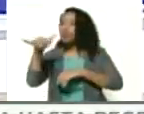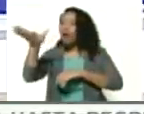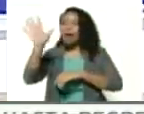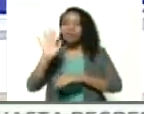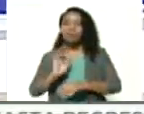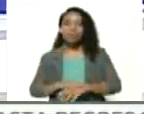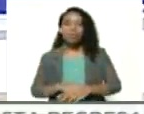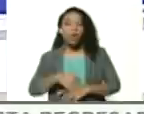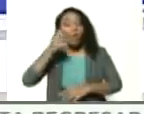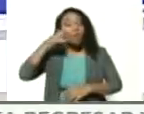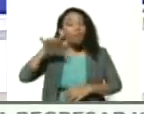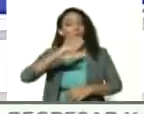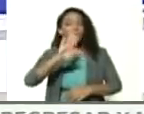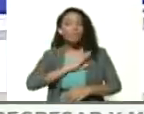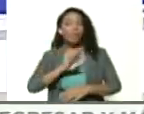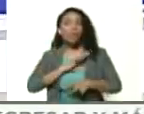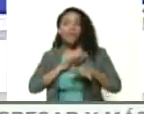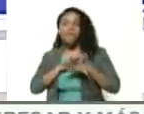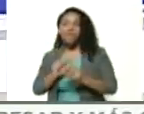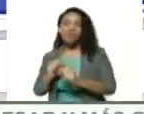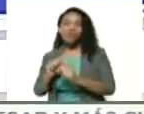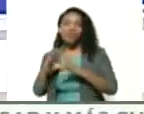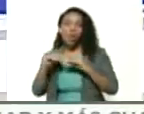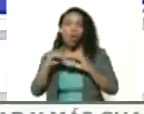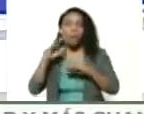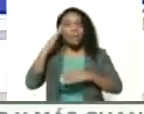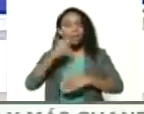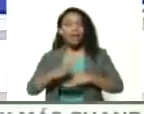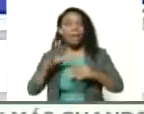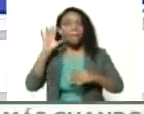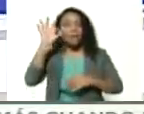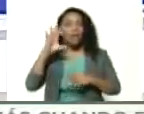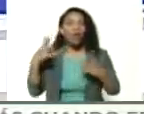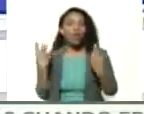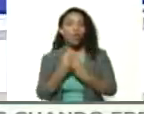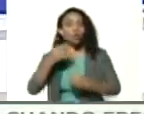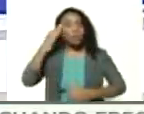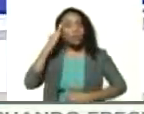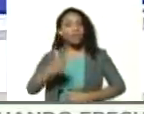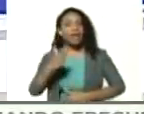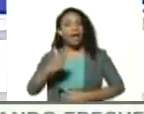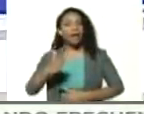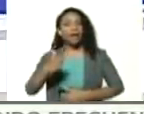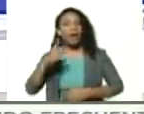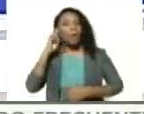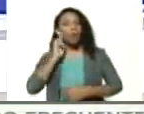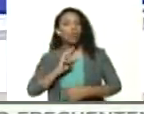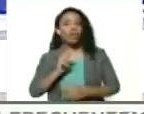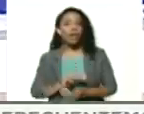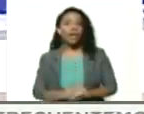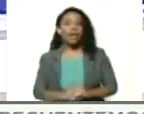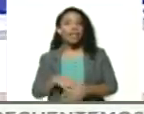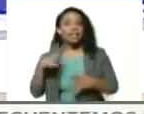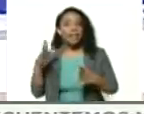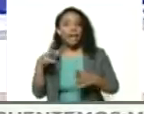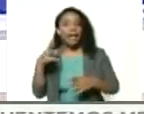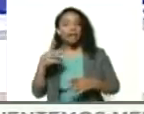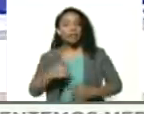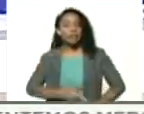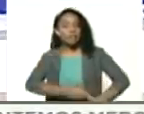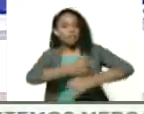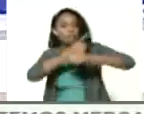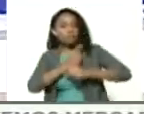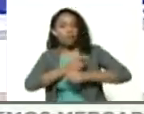un pueblo se toma los cuarteles, todos los cuarteles del país, junto a la Fuerza Armada Nacional Bolivariana, que saca sus armas y